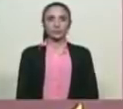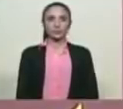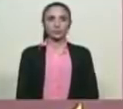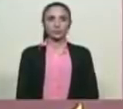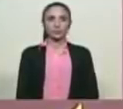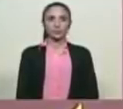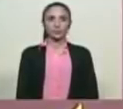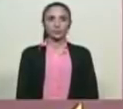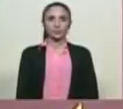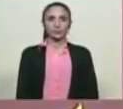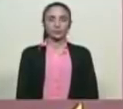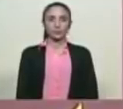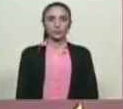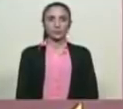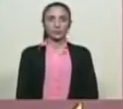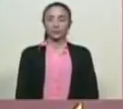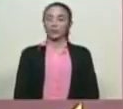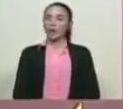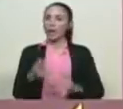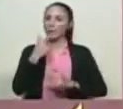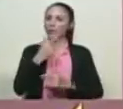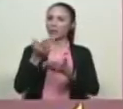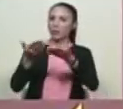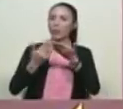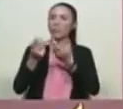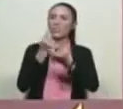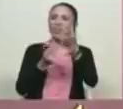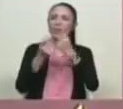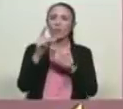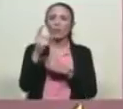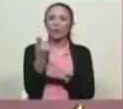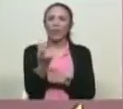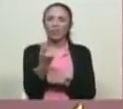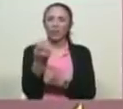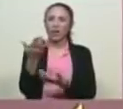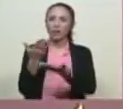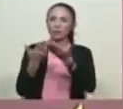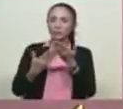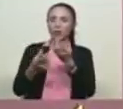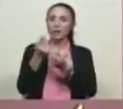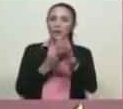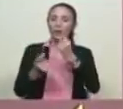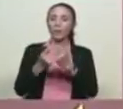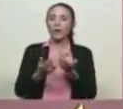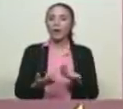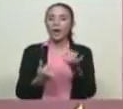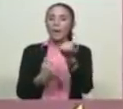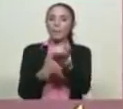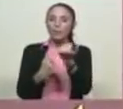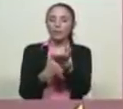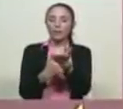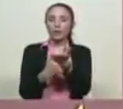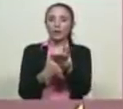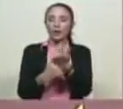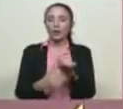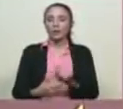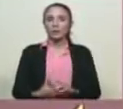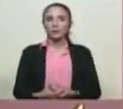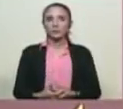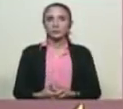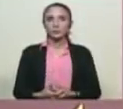Me están solicitando recursos para financiar el contrato colectivo,